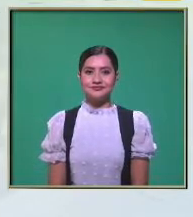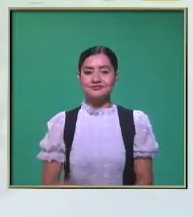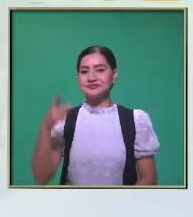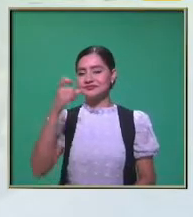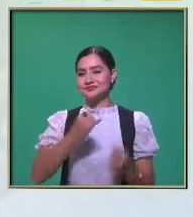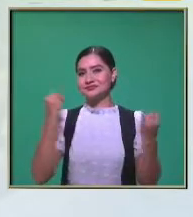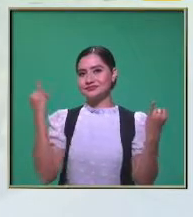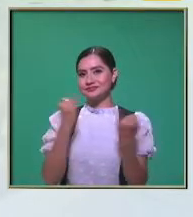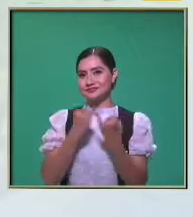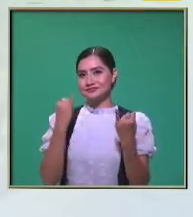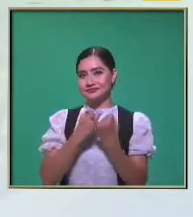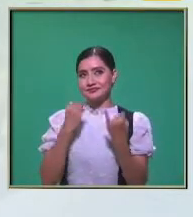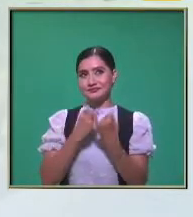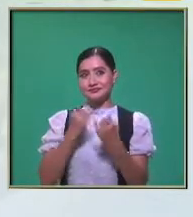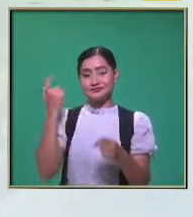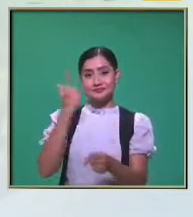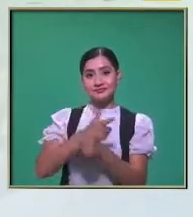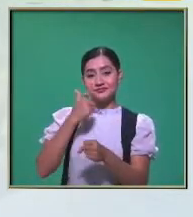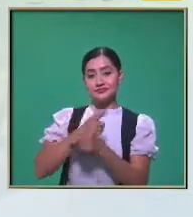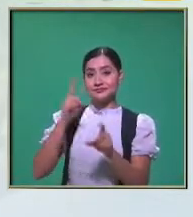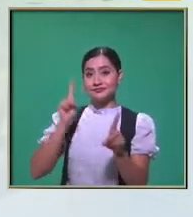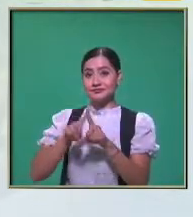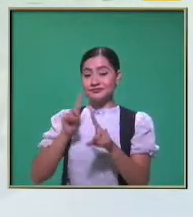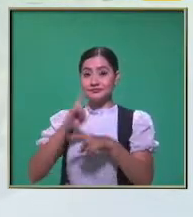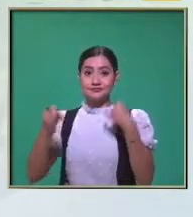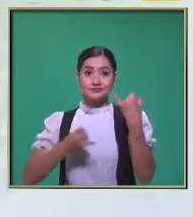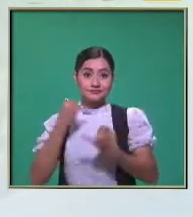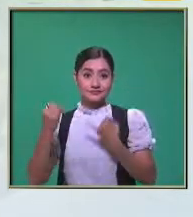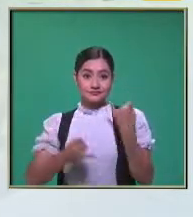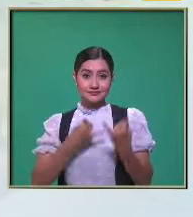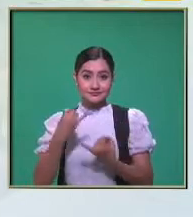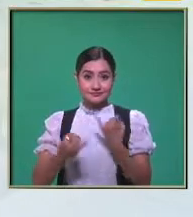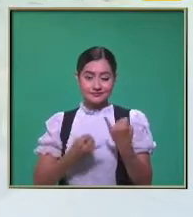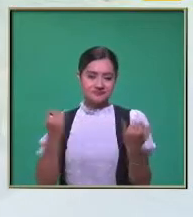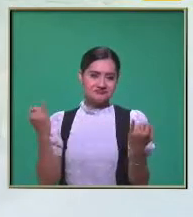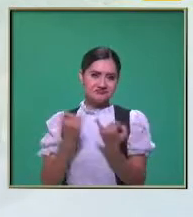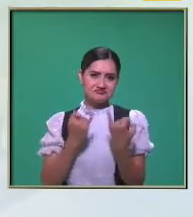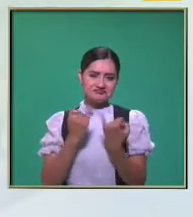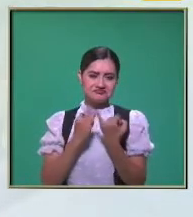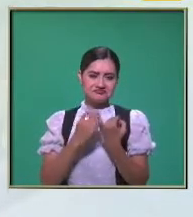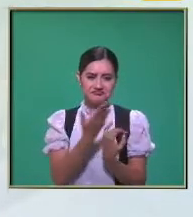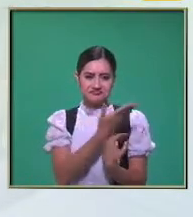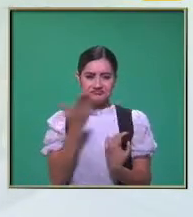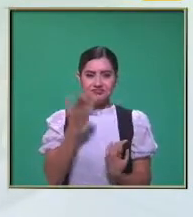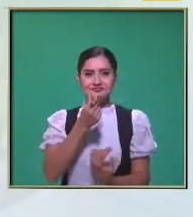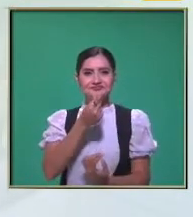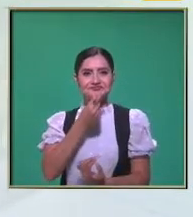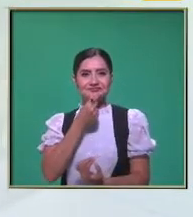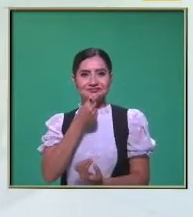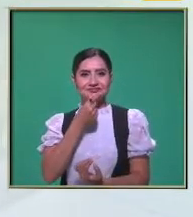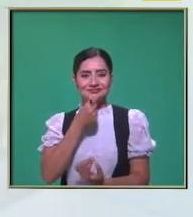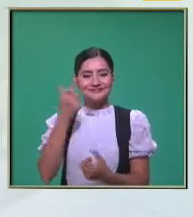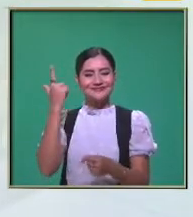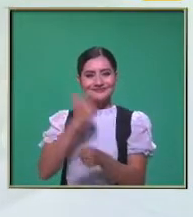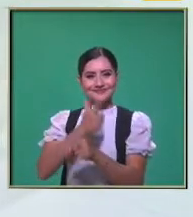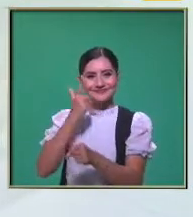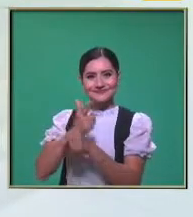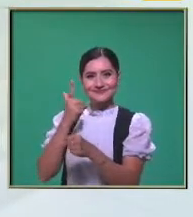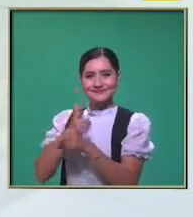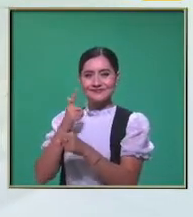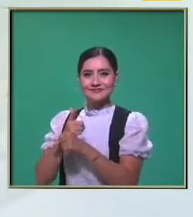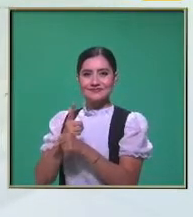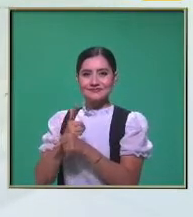pueden a lo mejor ocultar algunos juguetitos o algo e invitarlos a que ellos también puedan encontrarlos